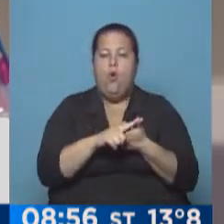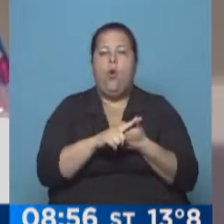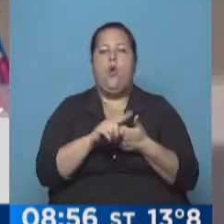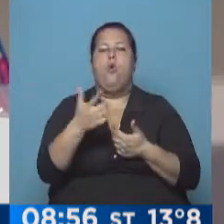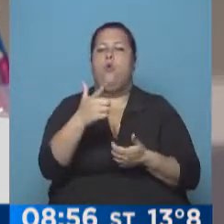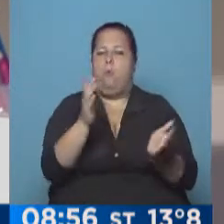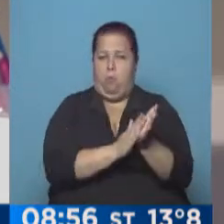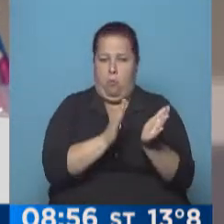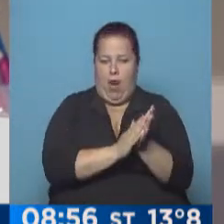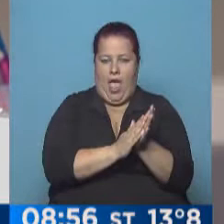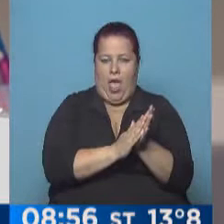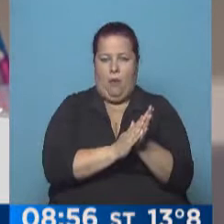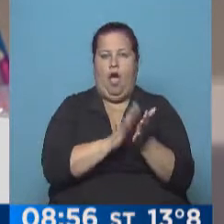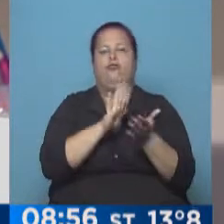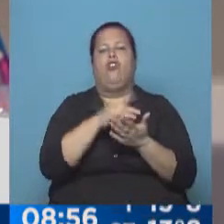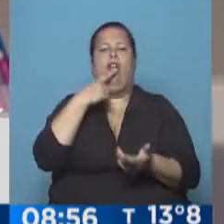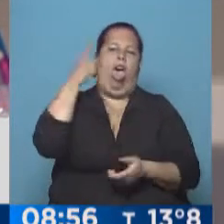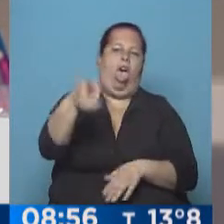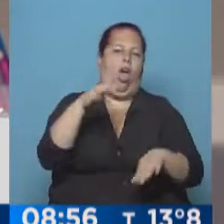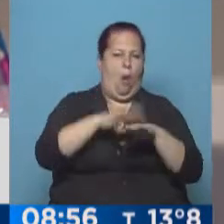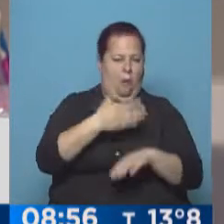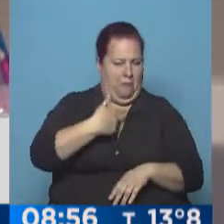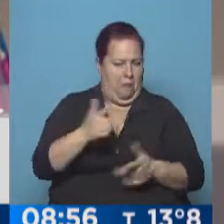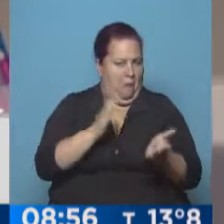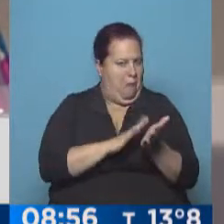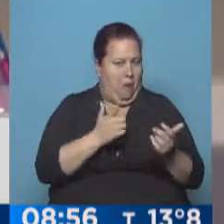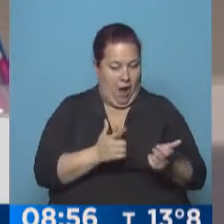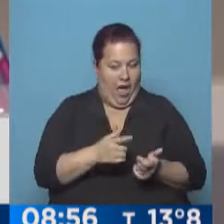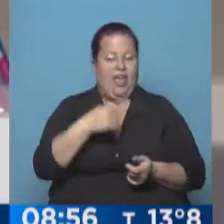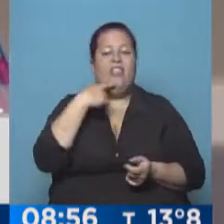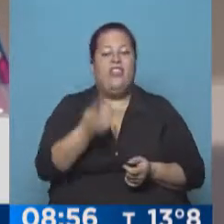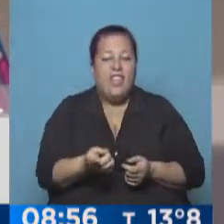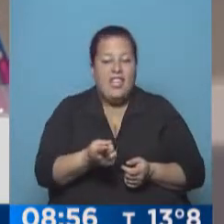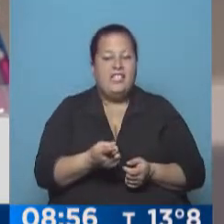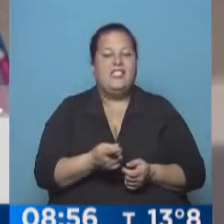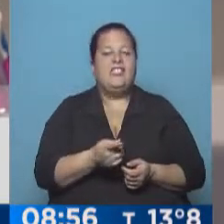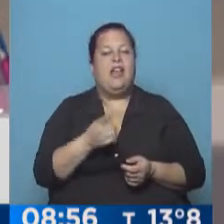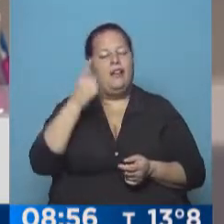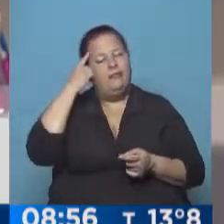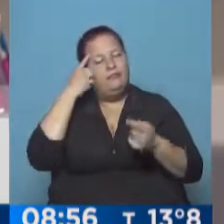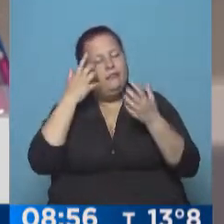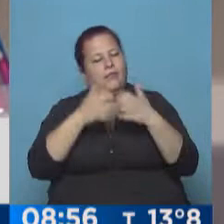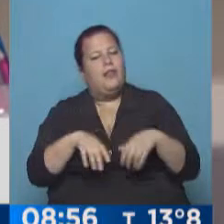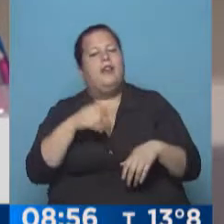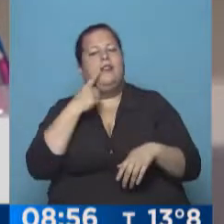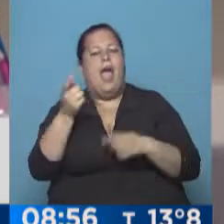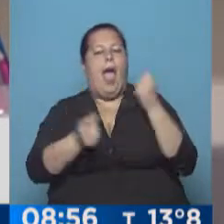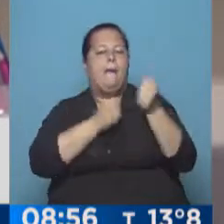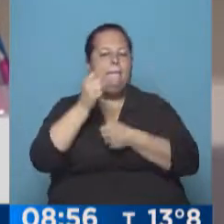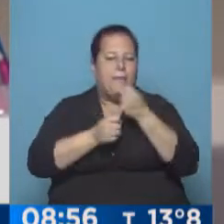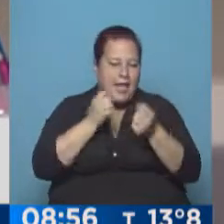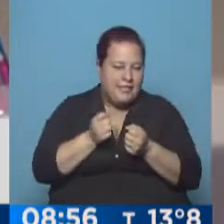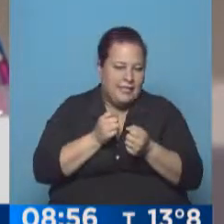hay pruebas de esto que se la está acusando a dilma rousseff que se basa en relaciones que hacen empresarios